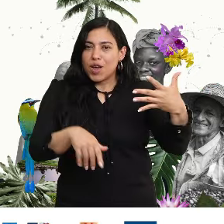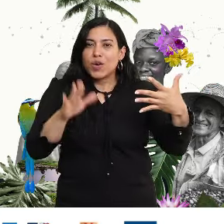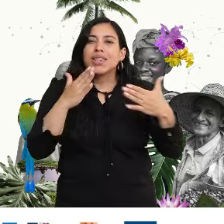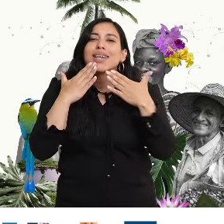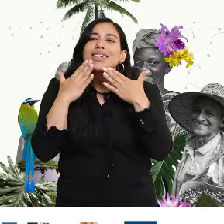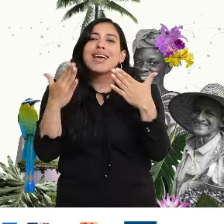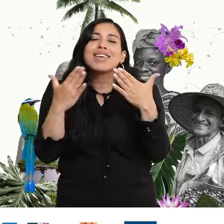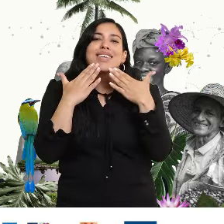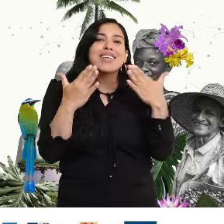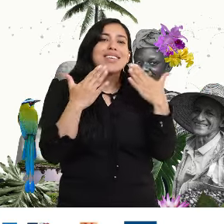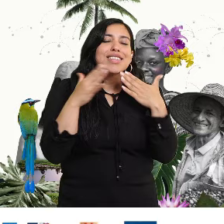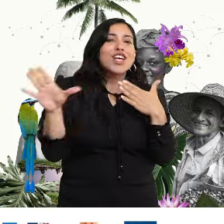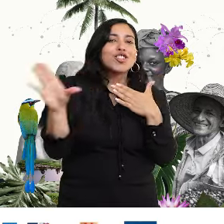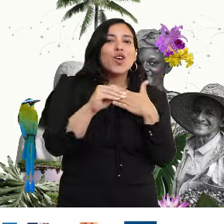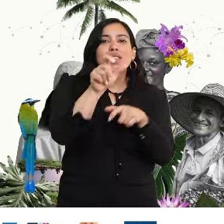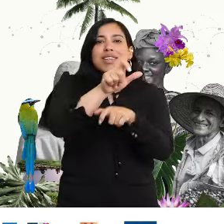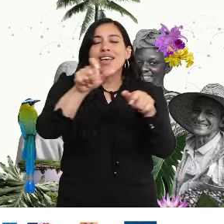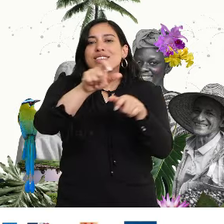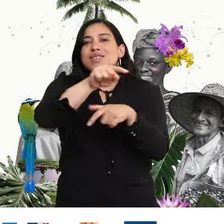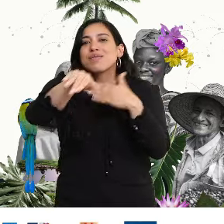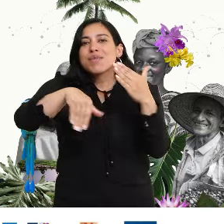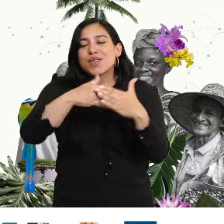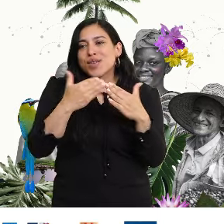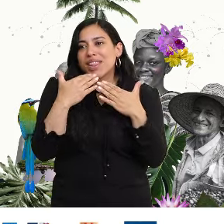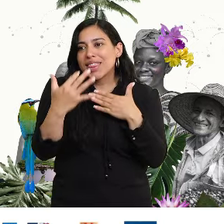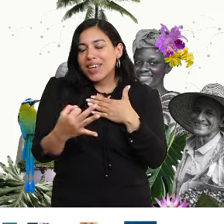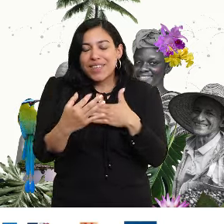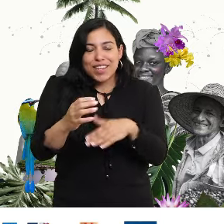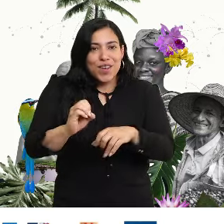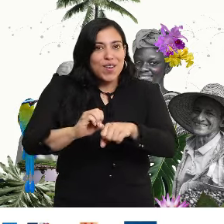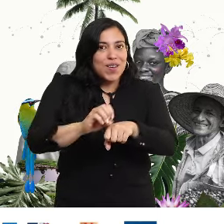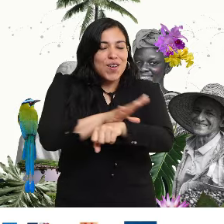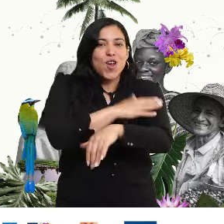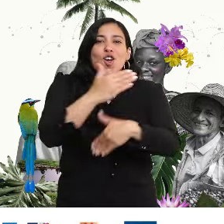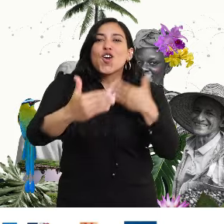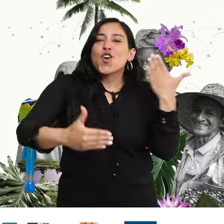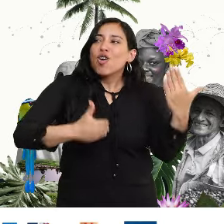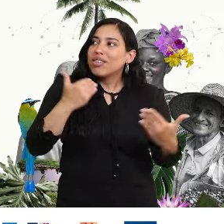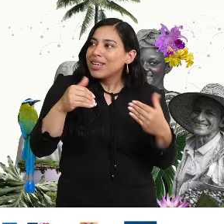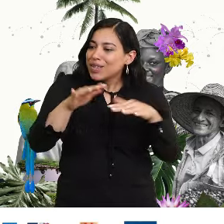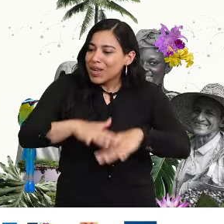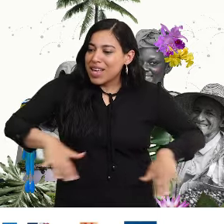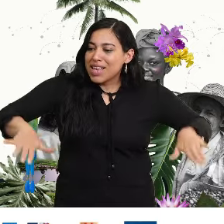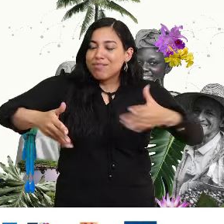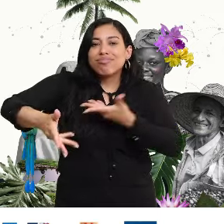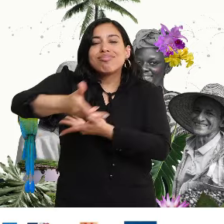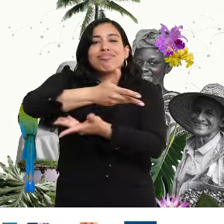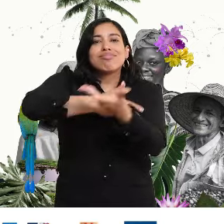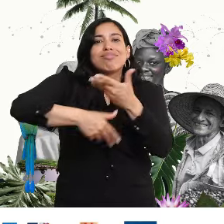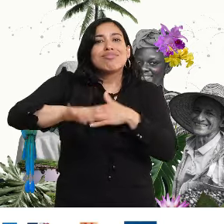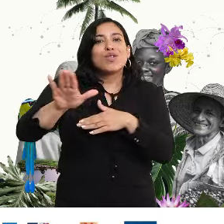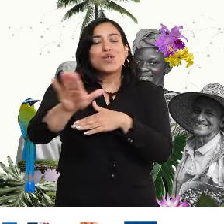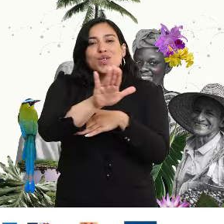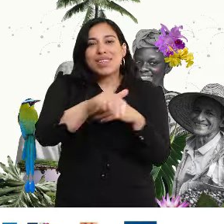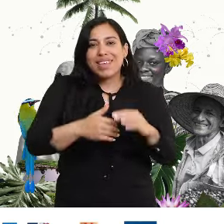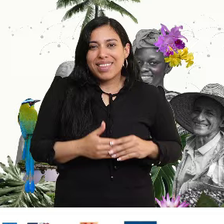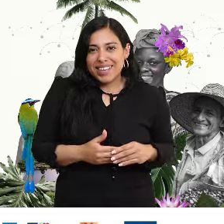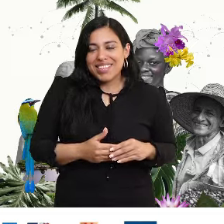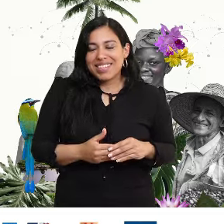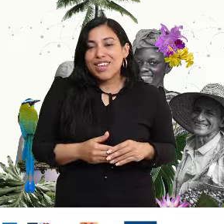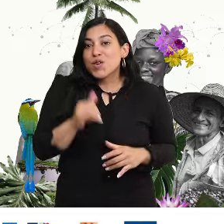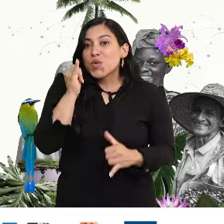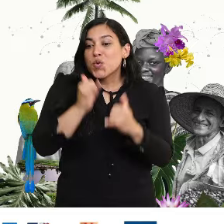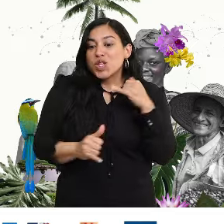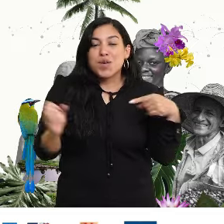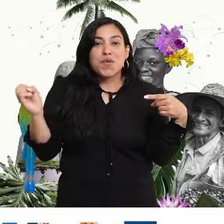muchísimas gracias a todos, y fue de verdad una alegría poder abrir este espacio y poder estar también en casi que este último